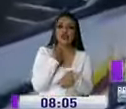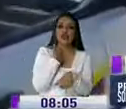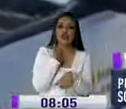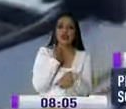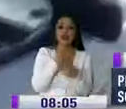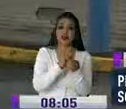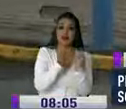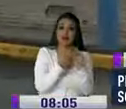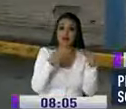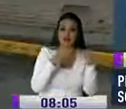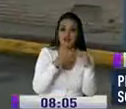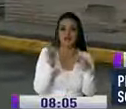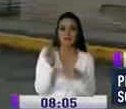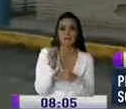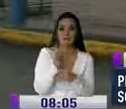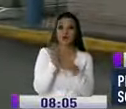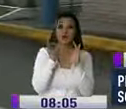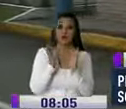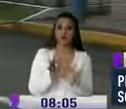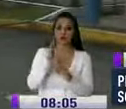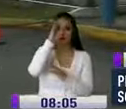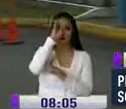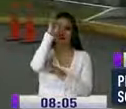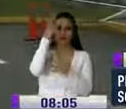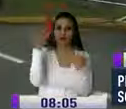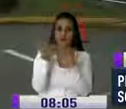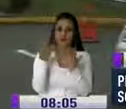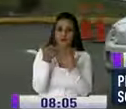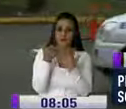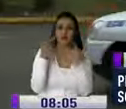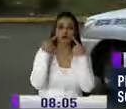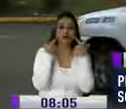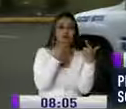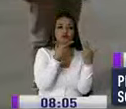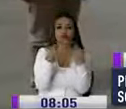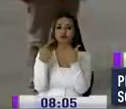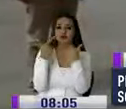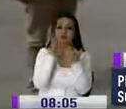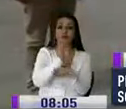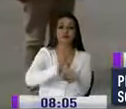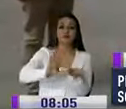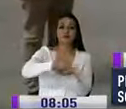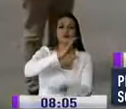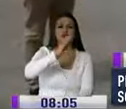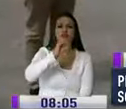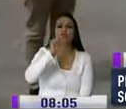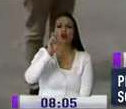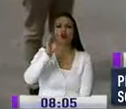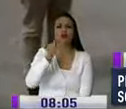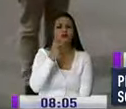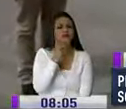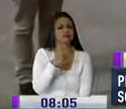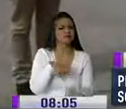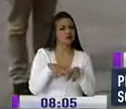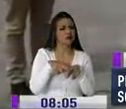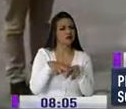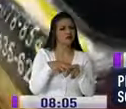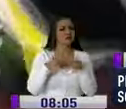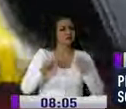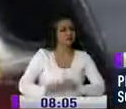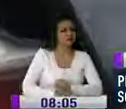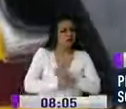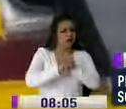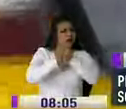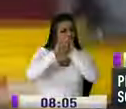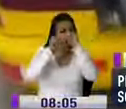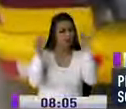de casa, llamó la atención de los policías que patrullaban por un barrio de Conocoto, ver a un vehículo amarillo tipo taxi en la madrugada, cargado